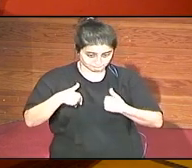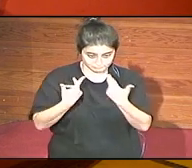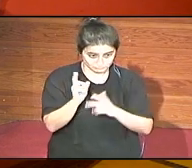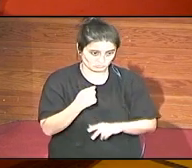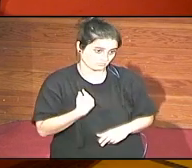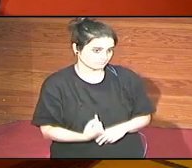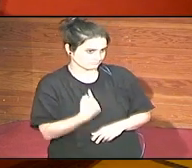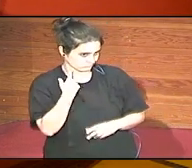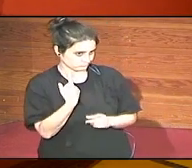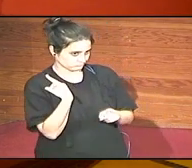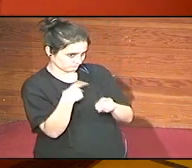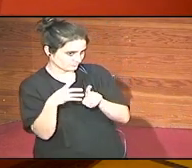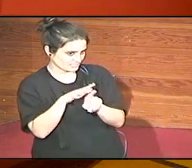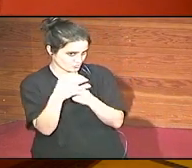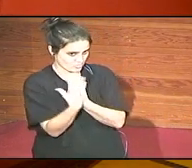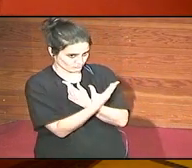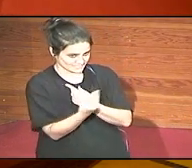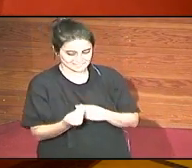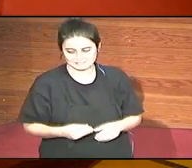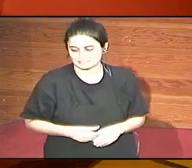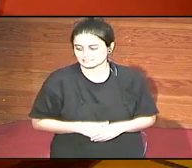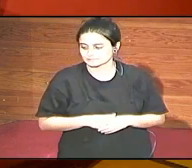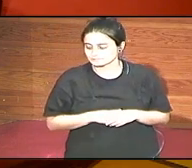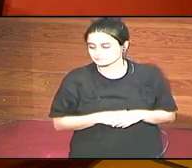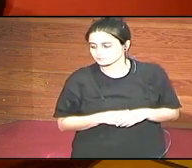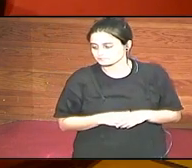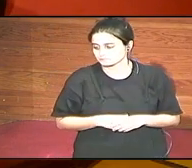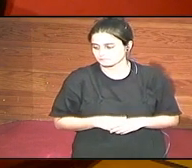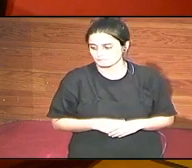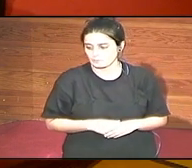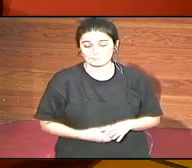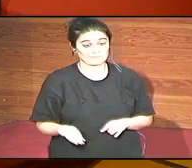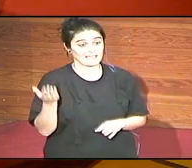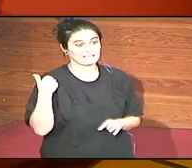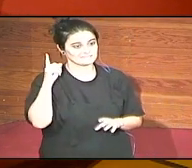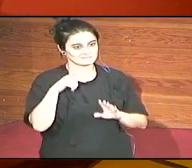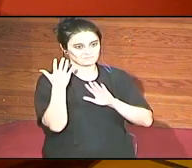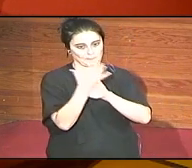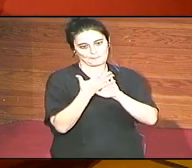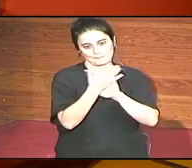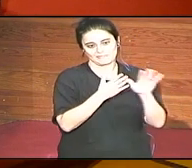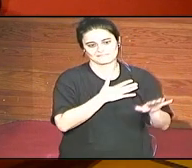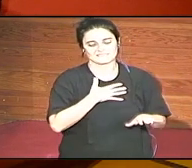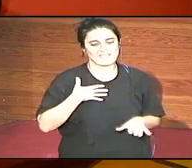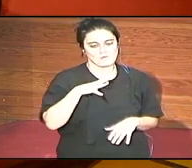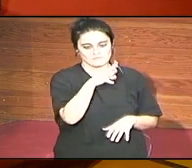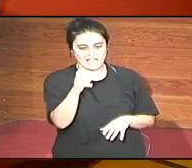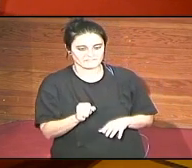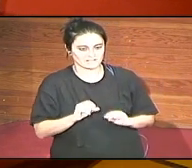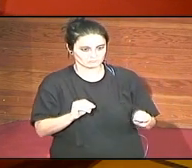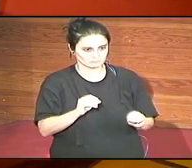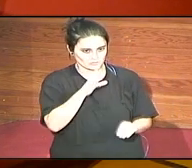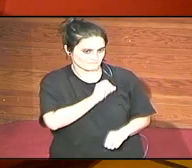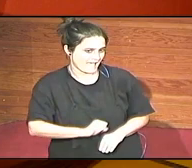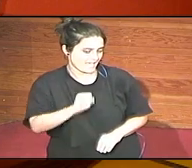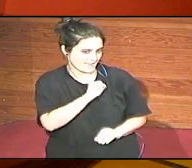casos pues he comentado antes también que quería contaros maravillas del continente porque esta es una